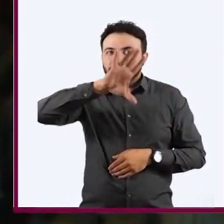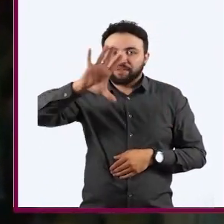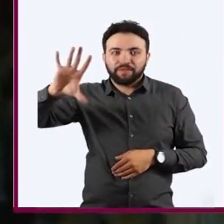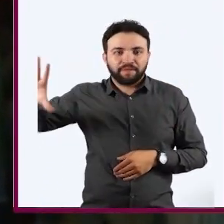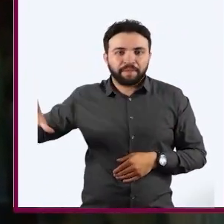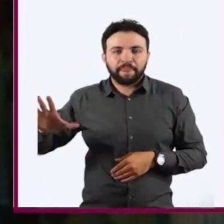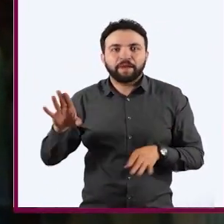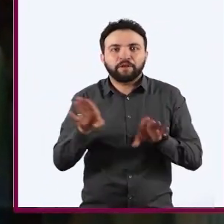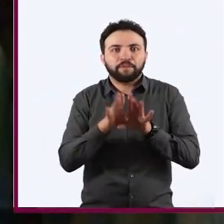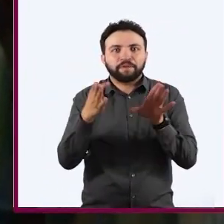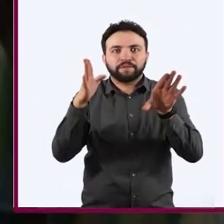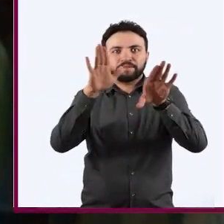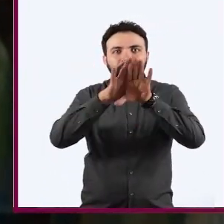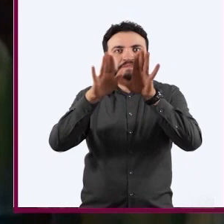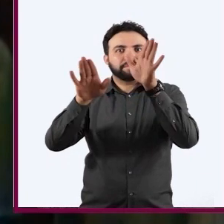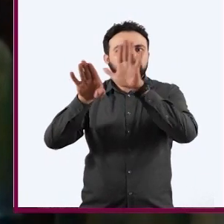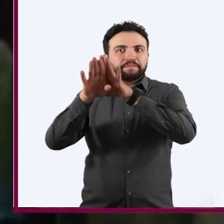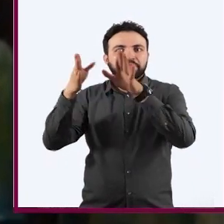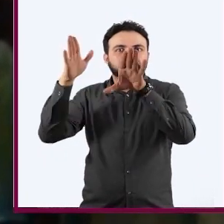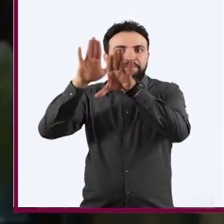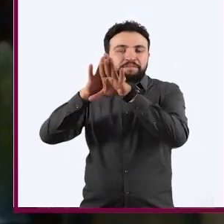sobre otras si es necesario.